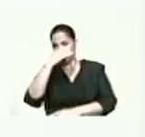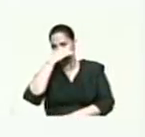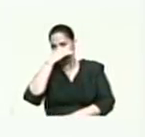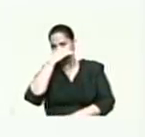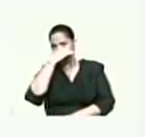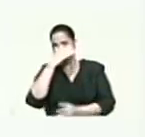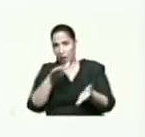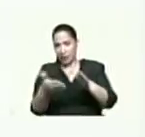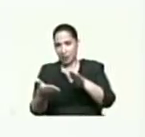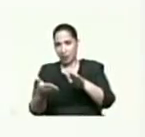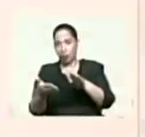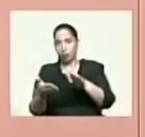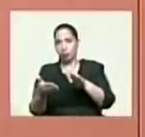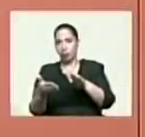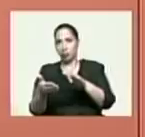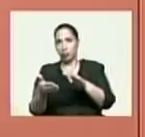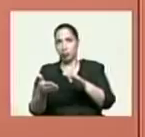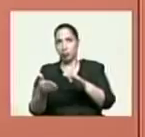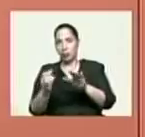Incluso ya